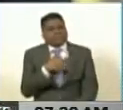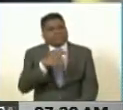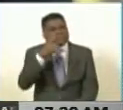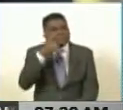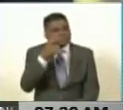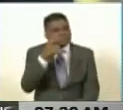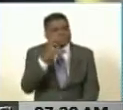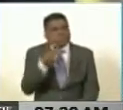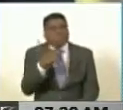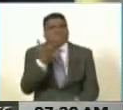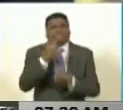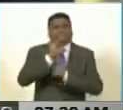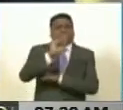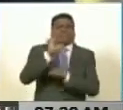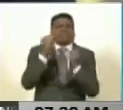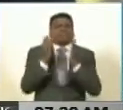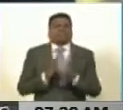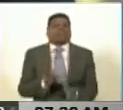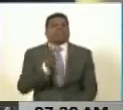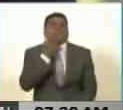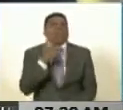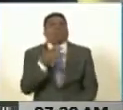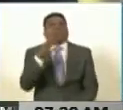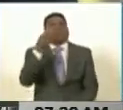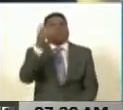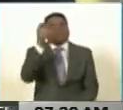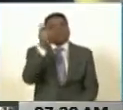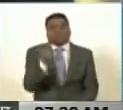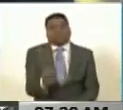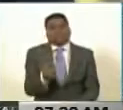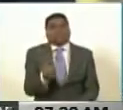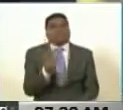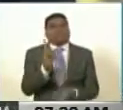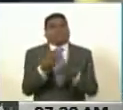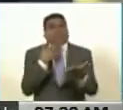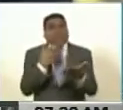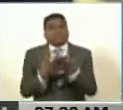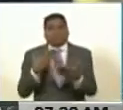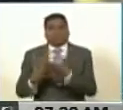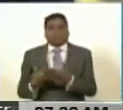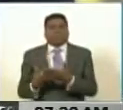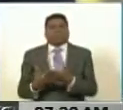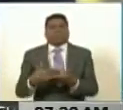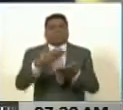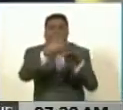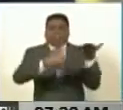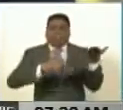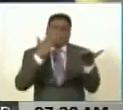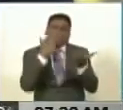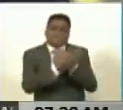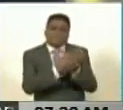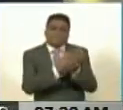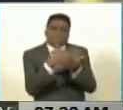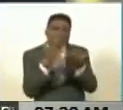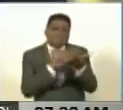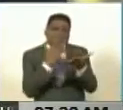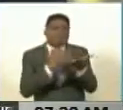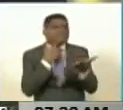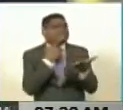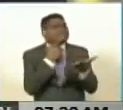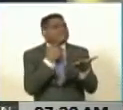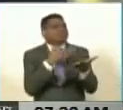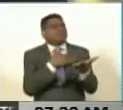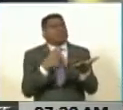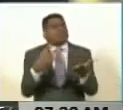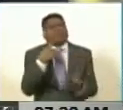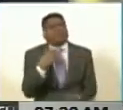seguimiento a los casos en tribunales. Hay muchos peticionarios que llevan casos, que tienen expedientes, y yo quiero